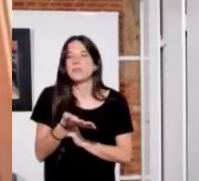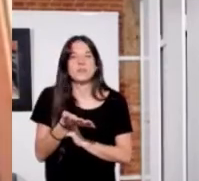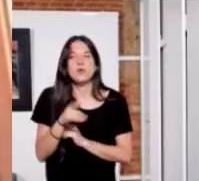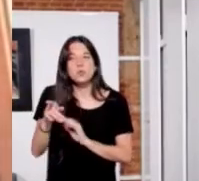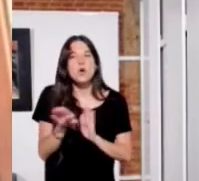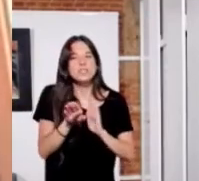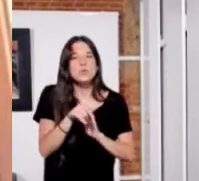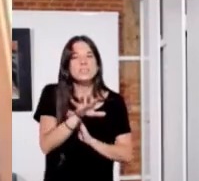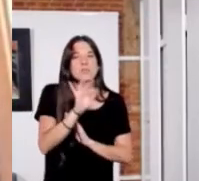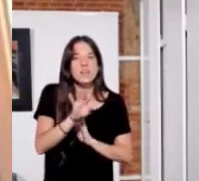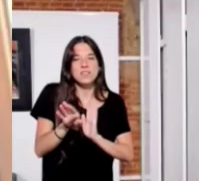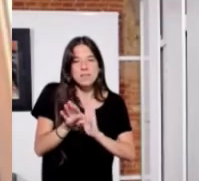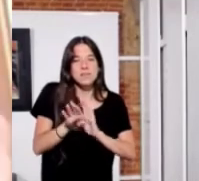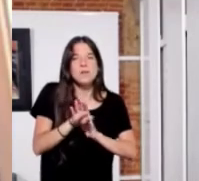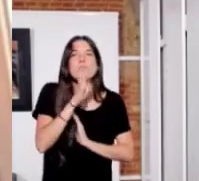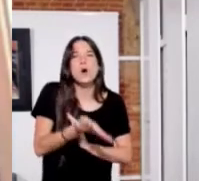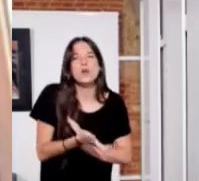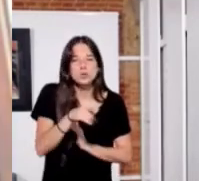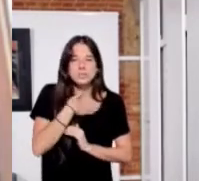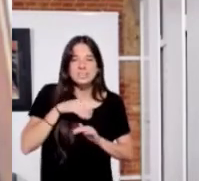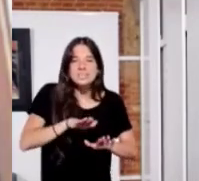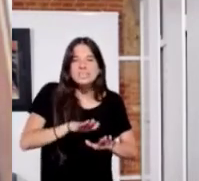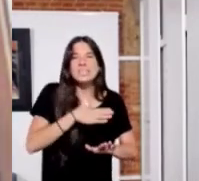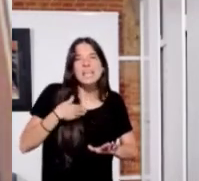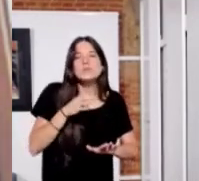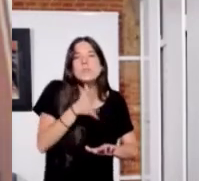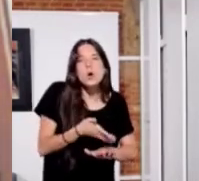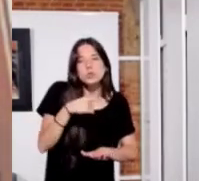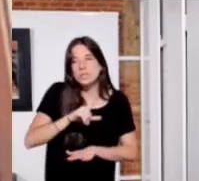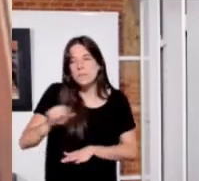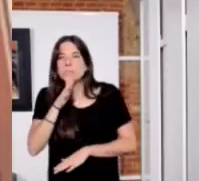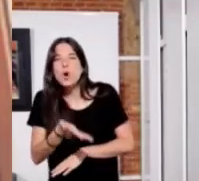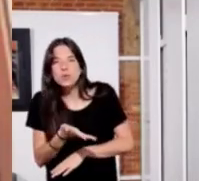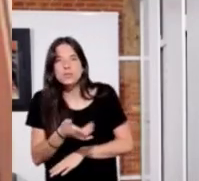continúas escogiéndonos, por qué te quieres quedar y por qué te quieres ir.